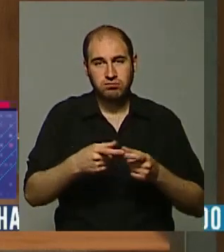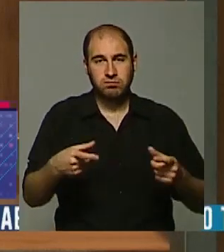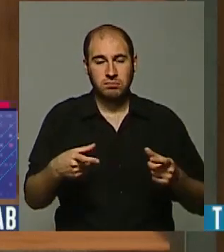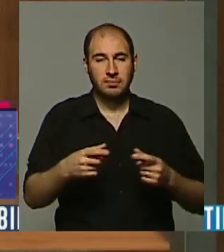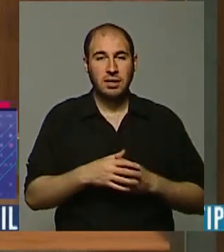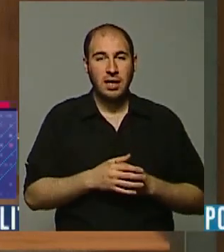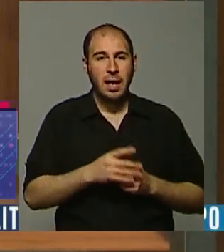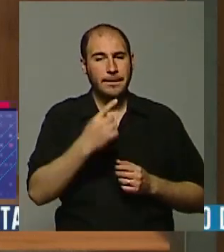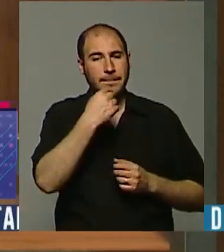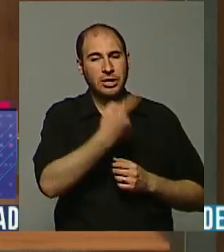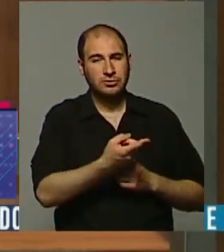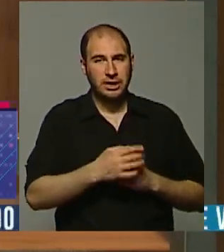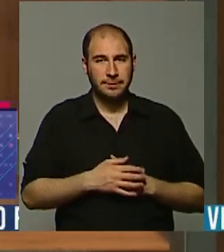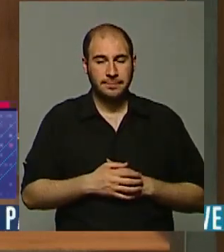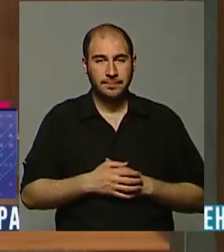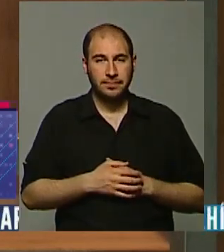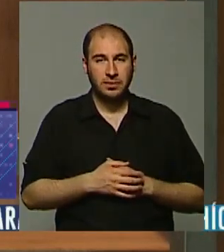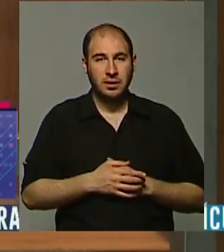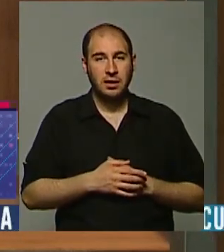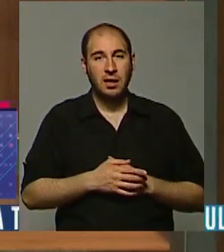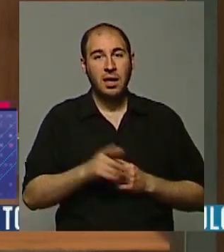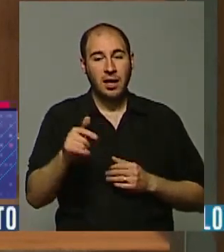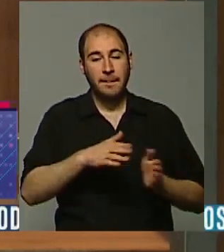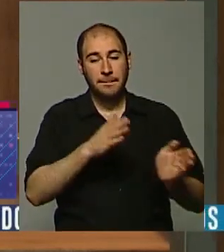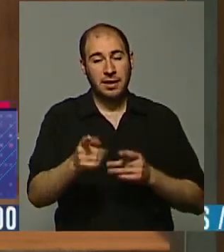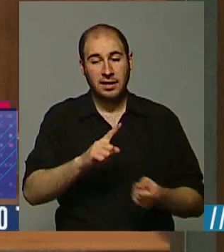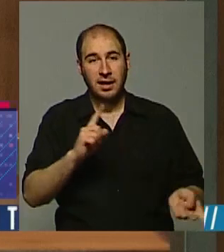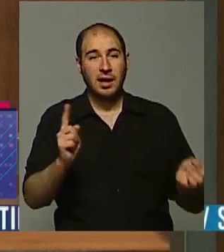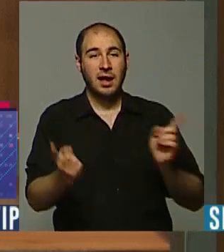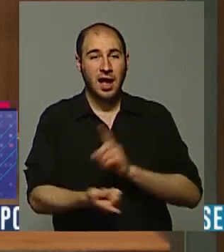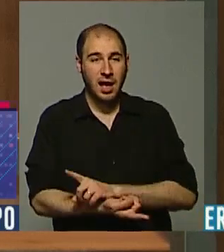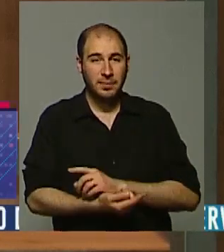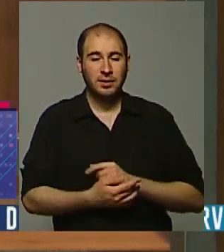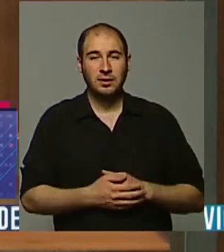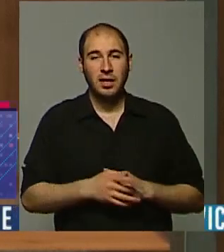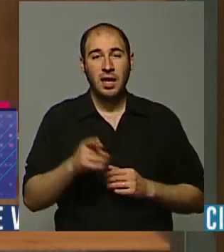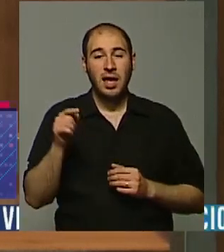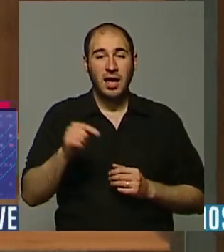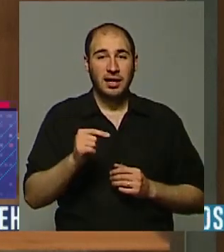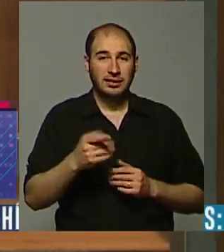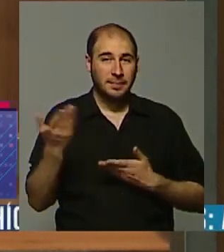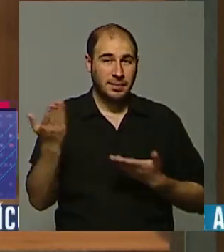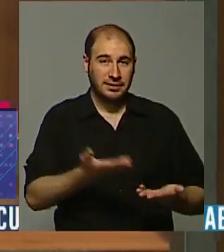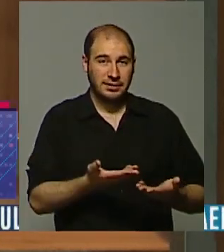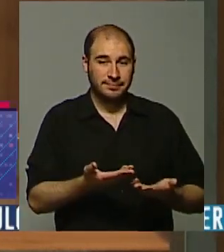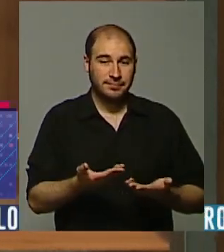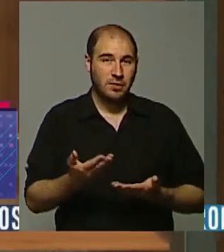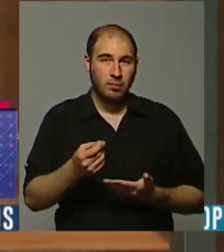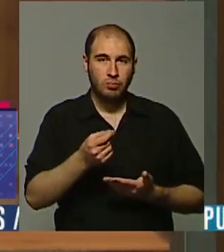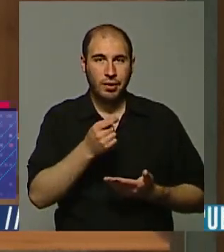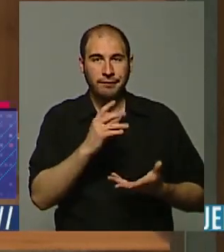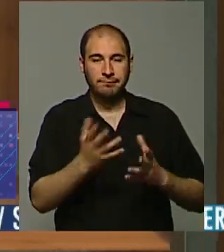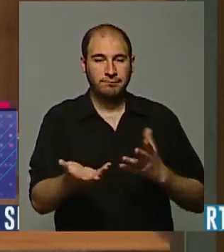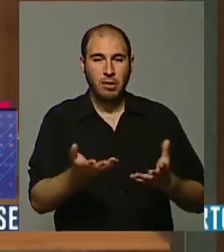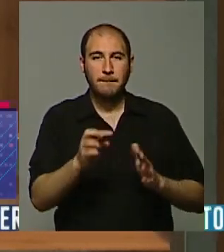empresas. La pregunta, José, es, si bien hay una etapa de transición, ¿ya tiene que presentar algún tipo